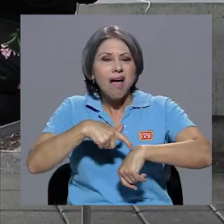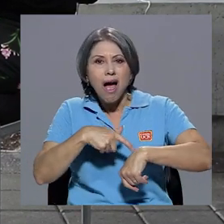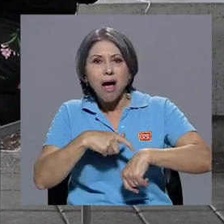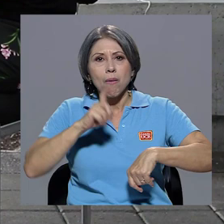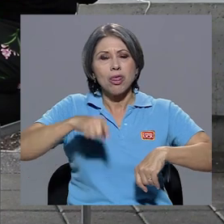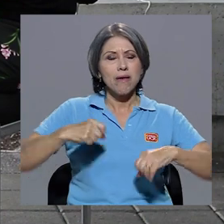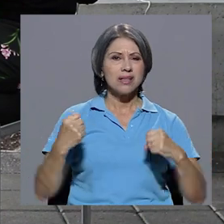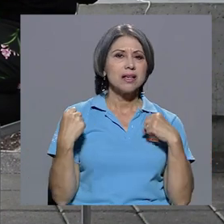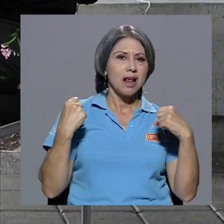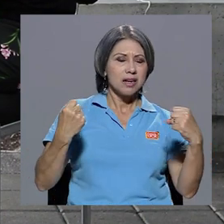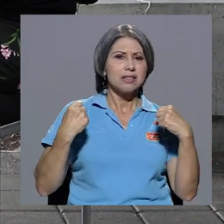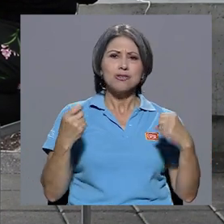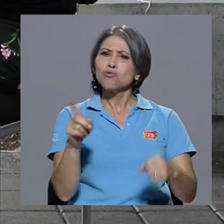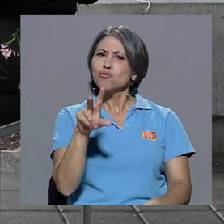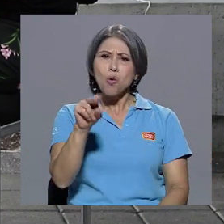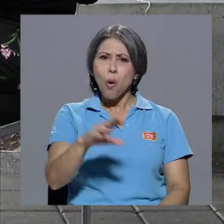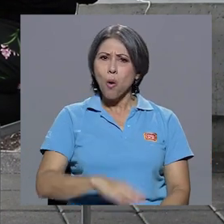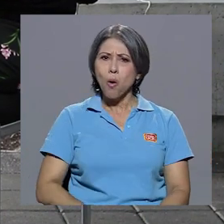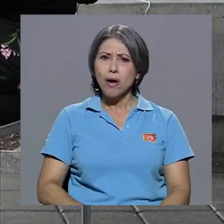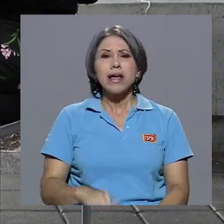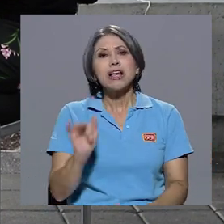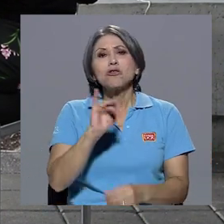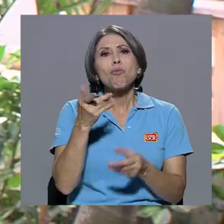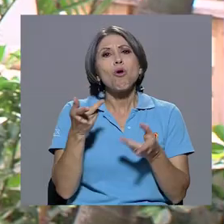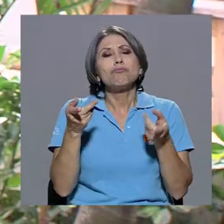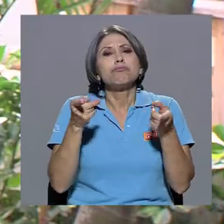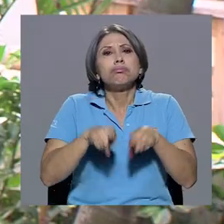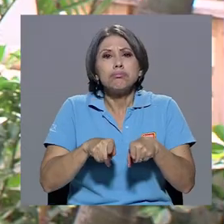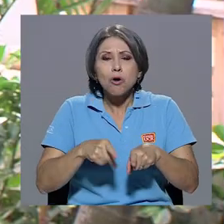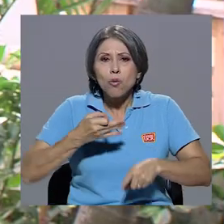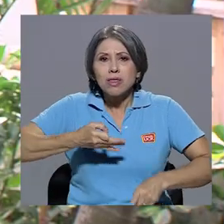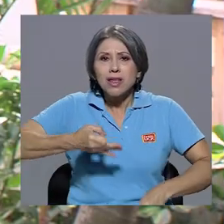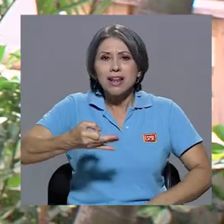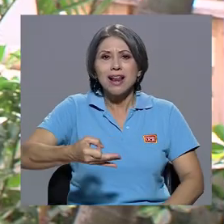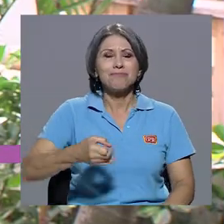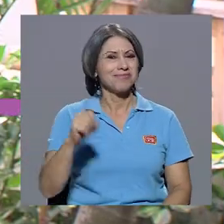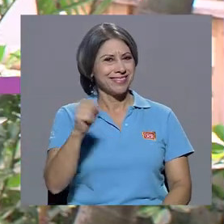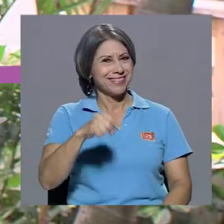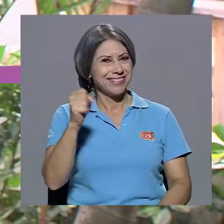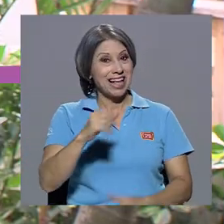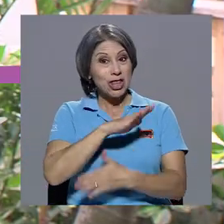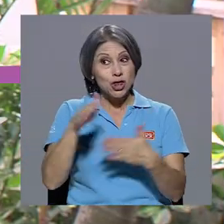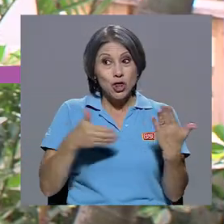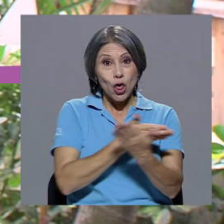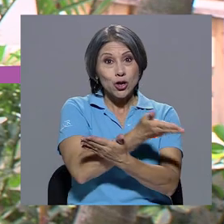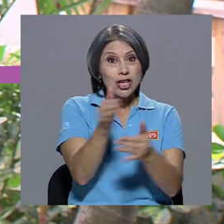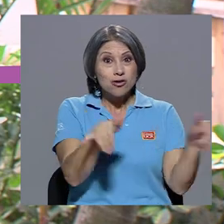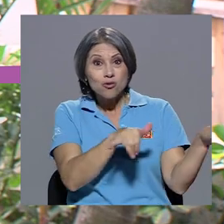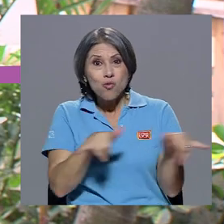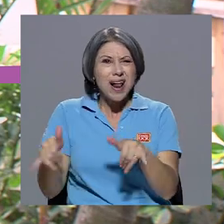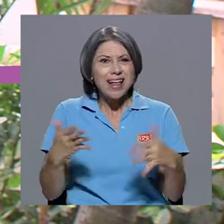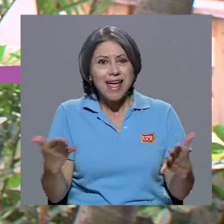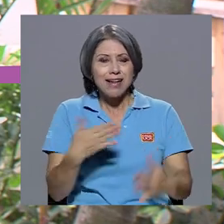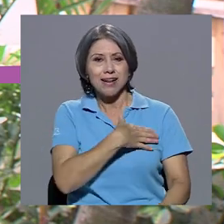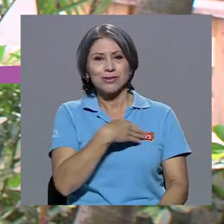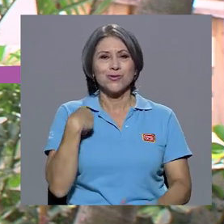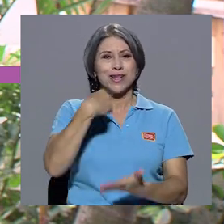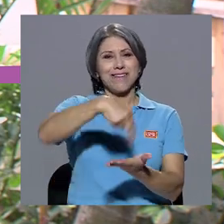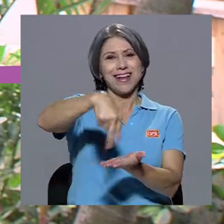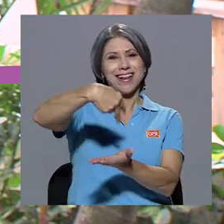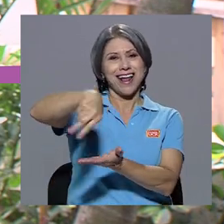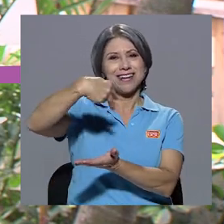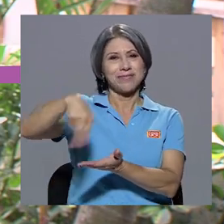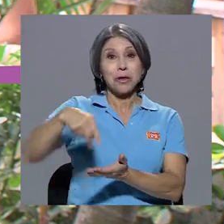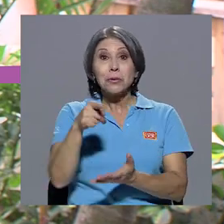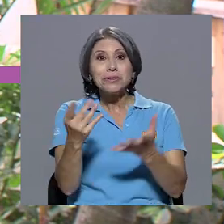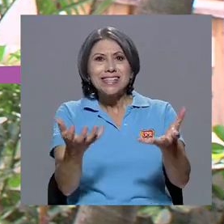al ejercicio y no, es como parte de la cotidianidad. Sí. Si tengo que rescatar algo que todos tienen muy en común es que les gusta bailar, entonces si hay algo que la gente quiere saber